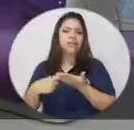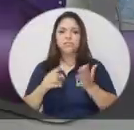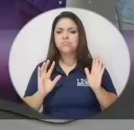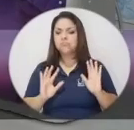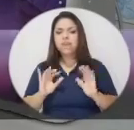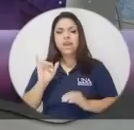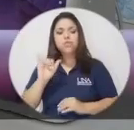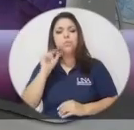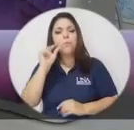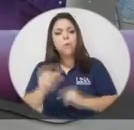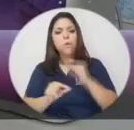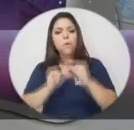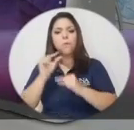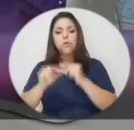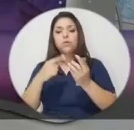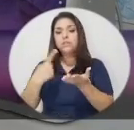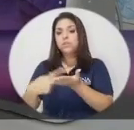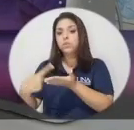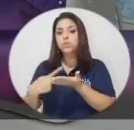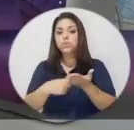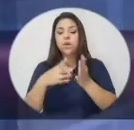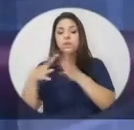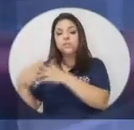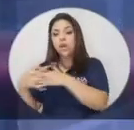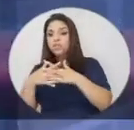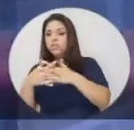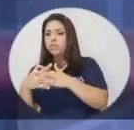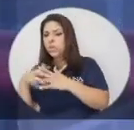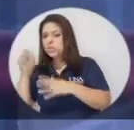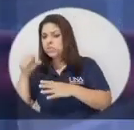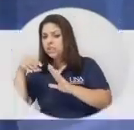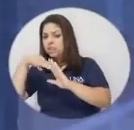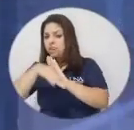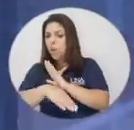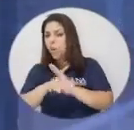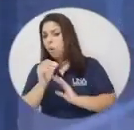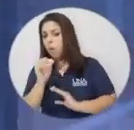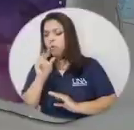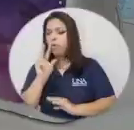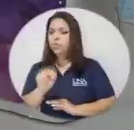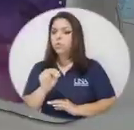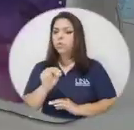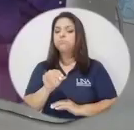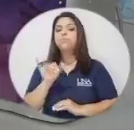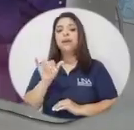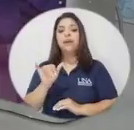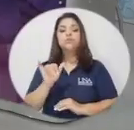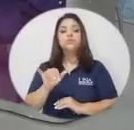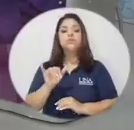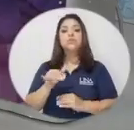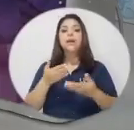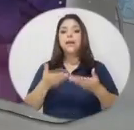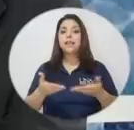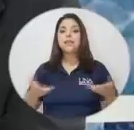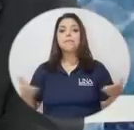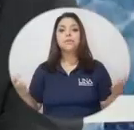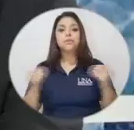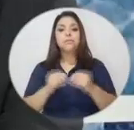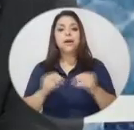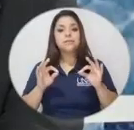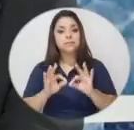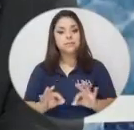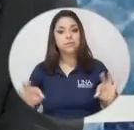es un poco la discusión si los Estados Unidos están en declive o no, que es uno de los elementos